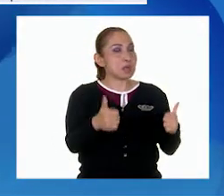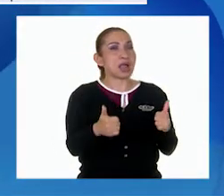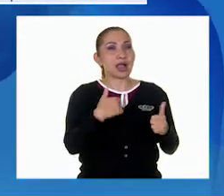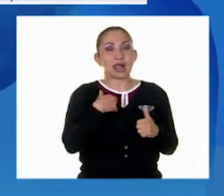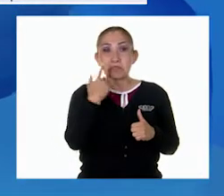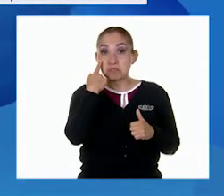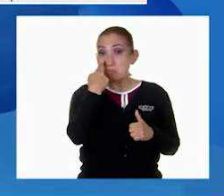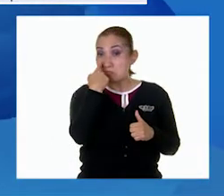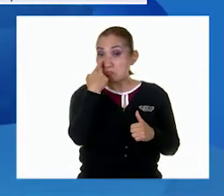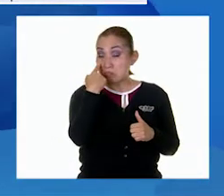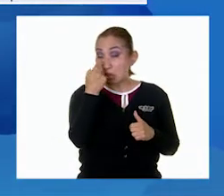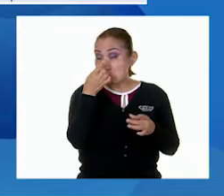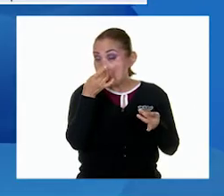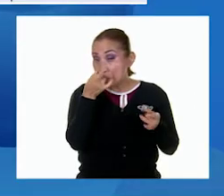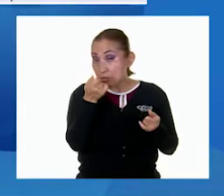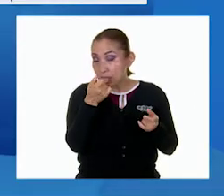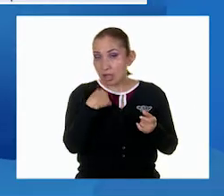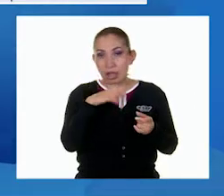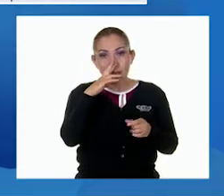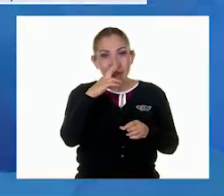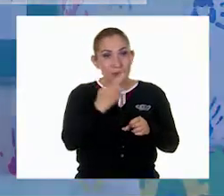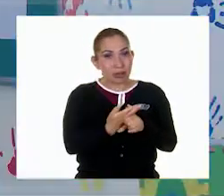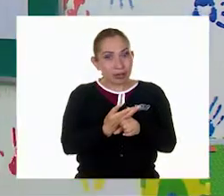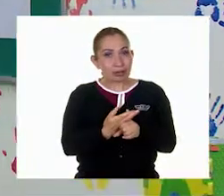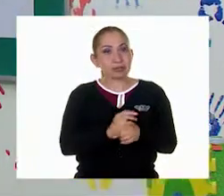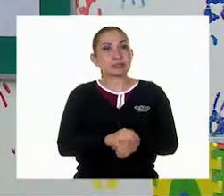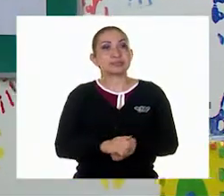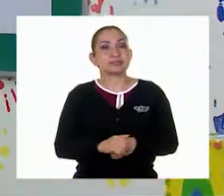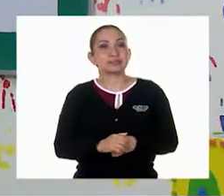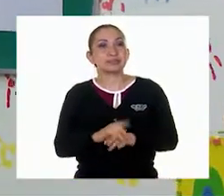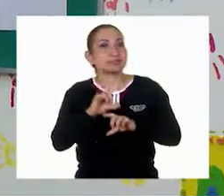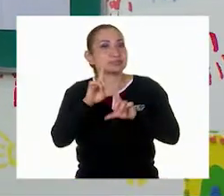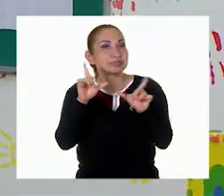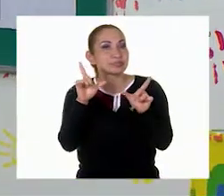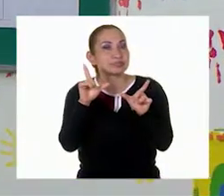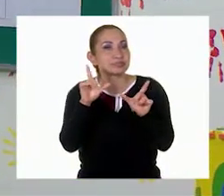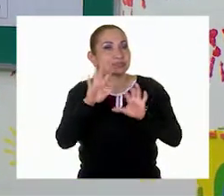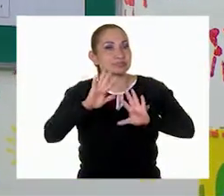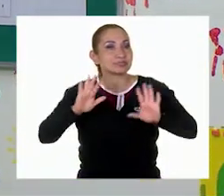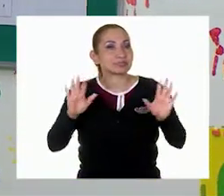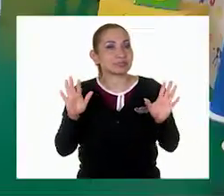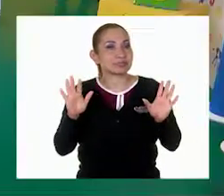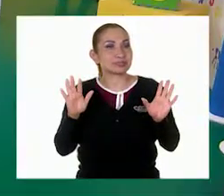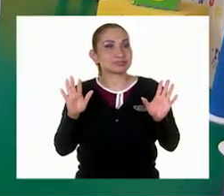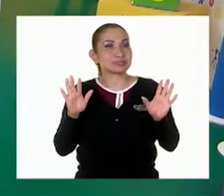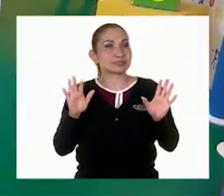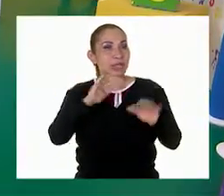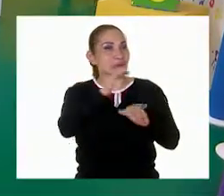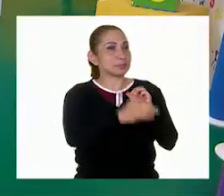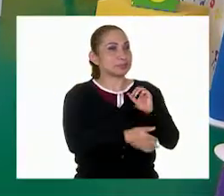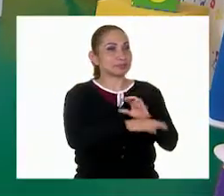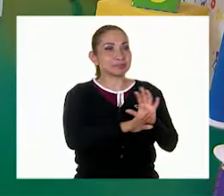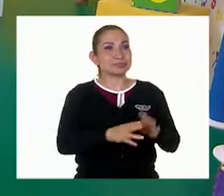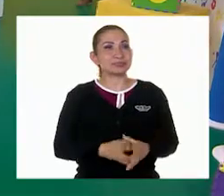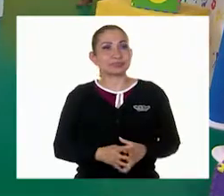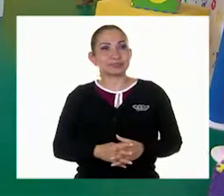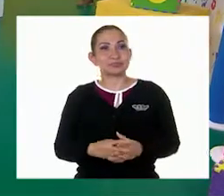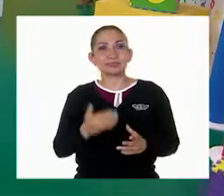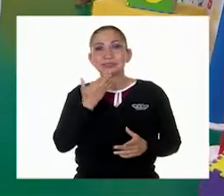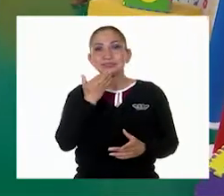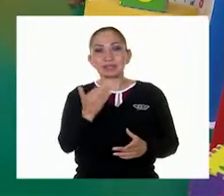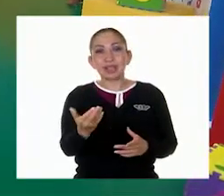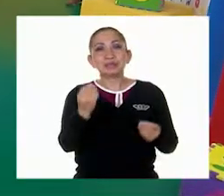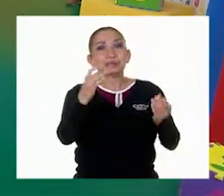ojo, amigas y amigos! Responsable, listo. Responsable. Ahí están. Así es. Ya acabamos. Muy